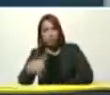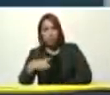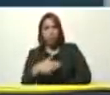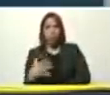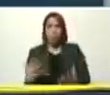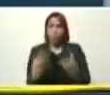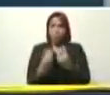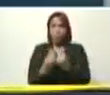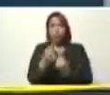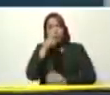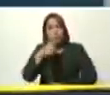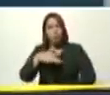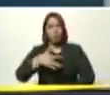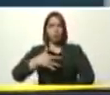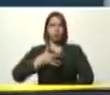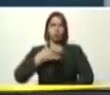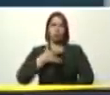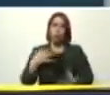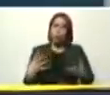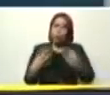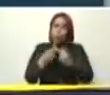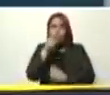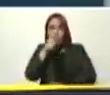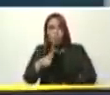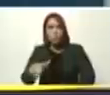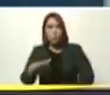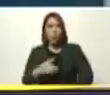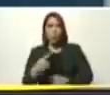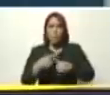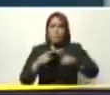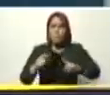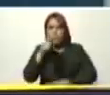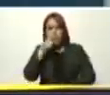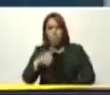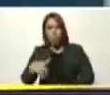gobernar desde el pueblo, con el pueblo, para el pueblo,